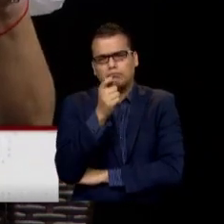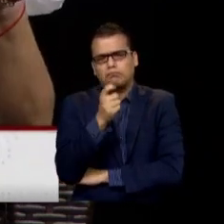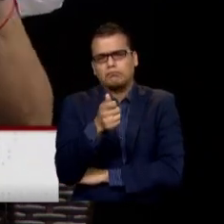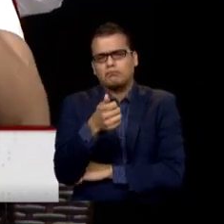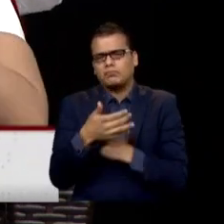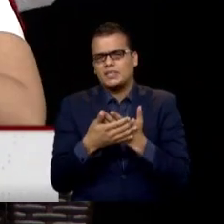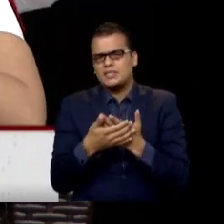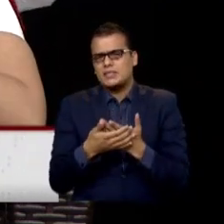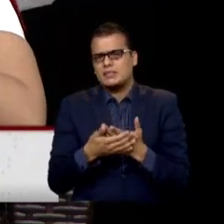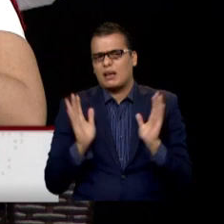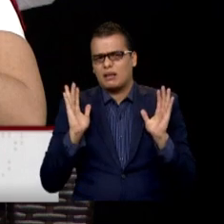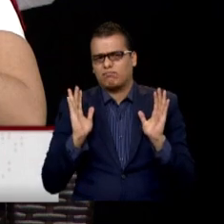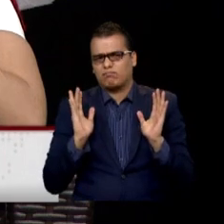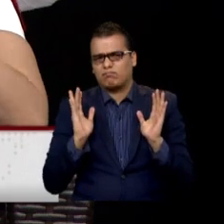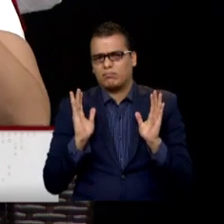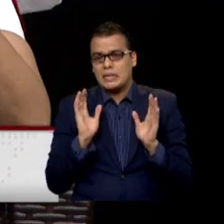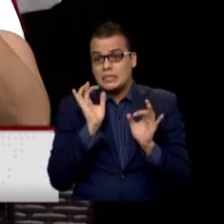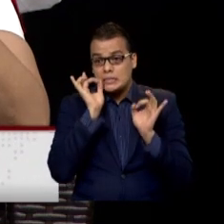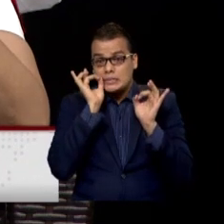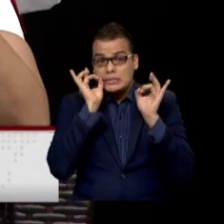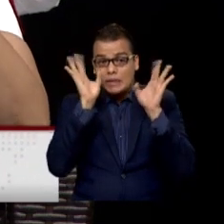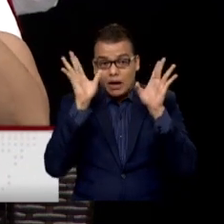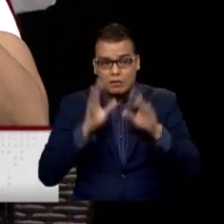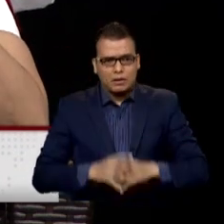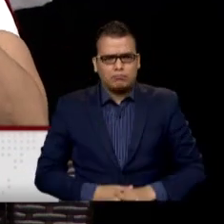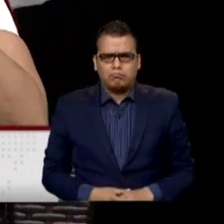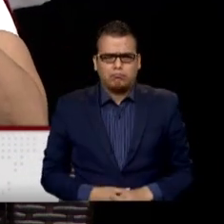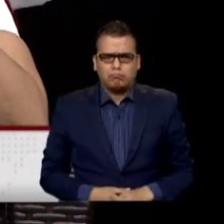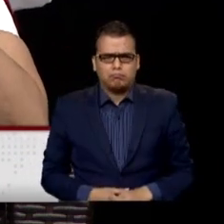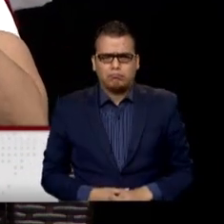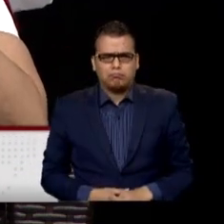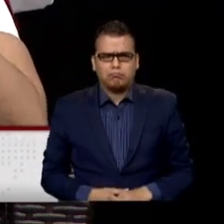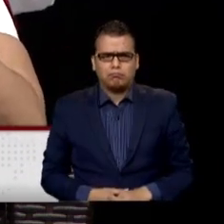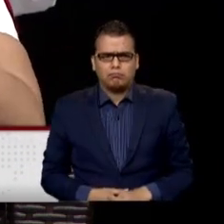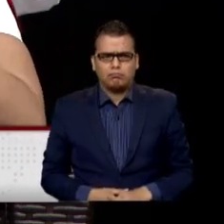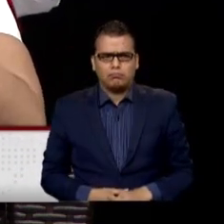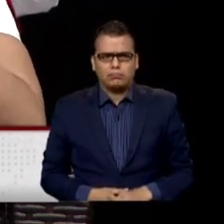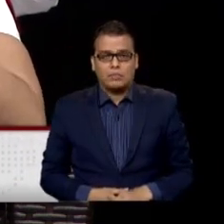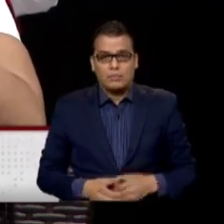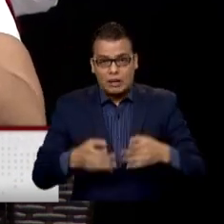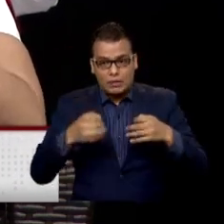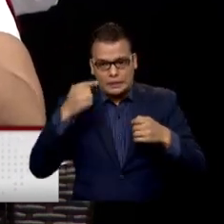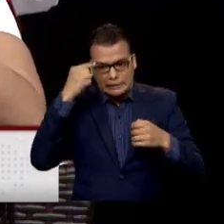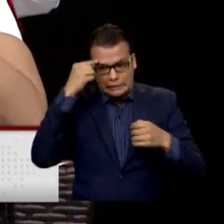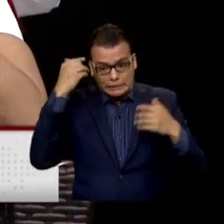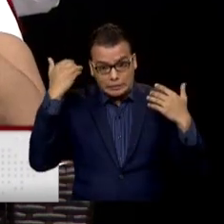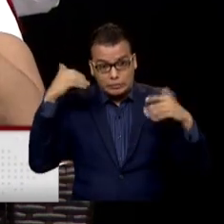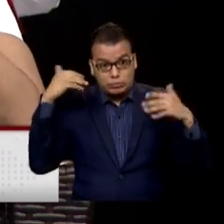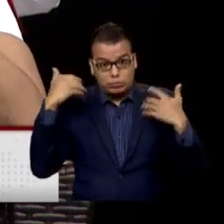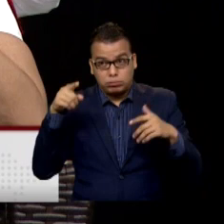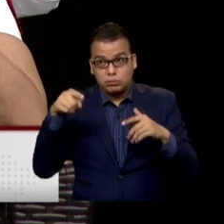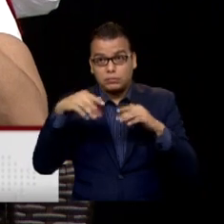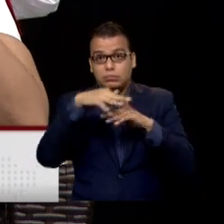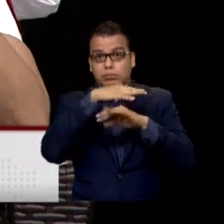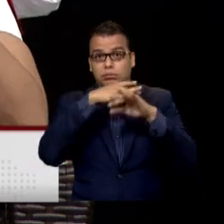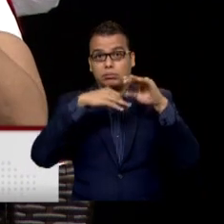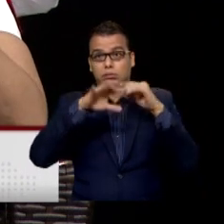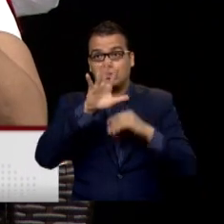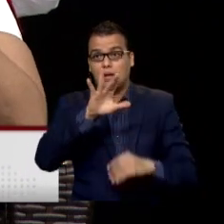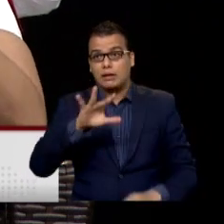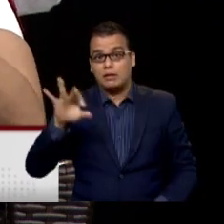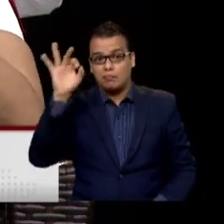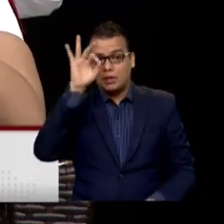que no tienen ninguna complicación, hay una que no es COVID. Mentalmente no hay una conciencia de que está circulando el virus y cuando